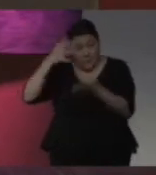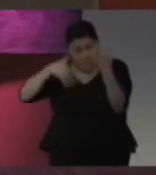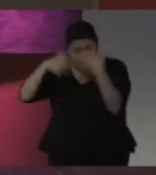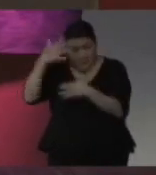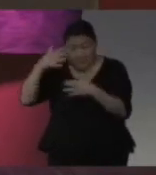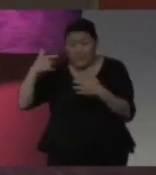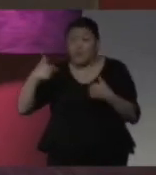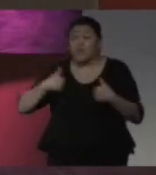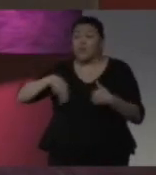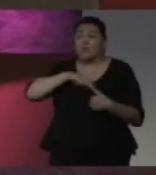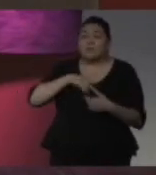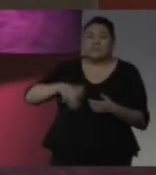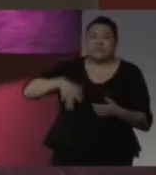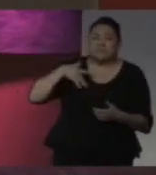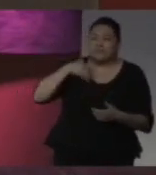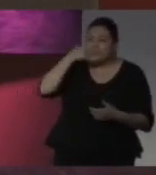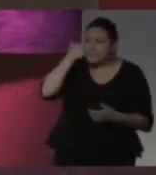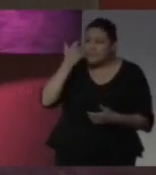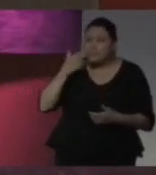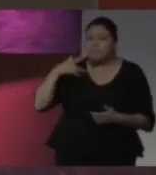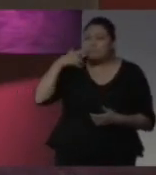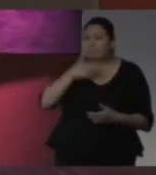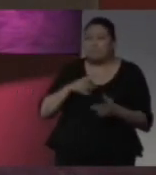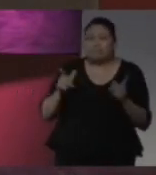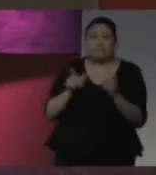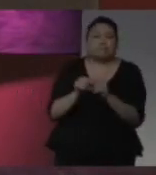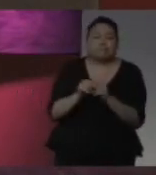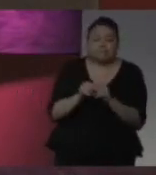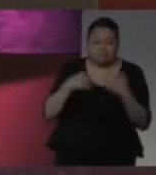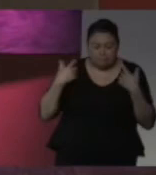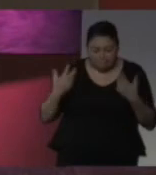que vamos a tratar de hacer algo muy rápido